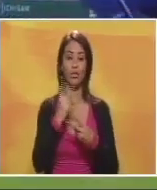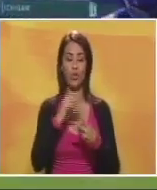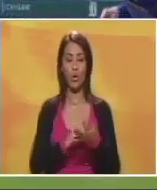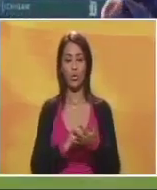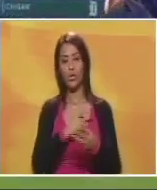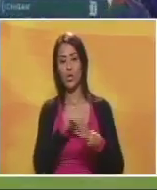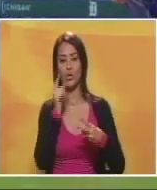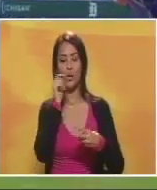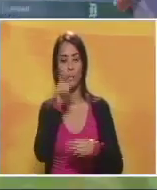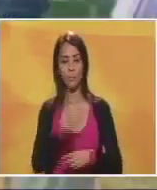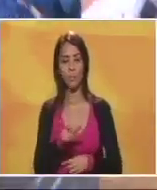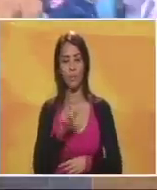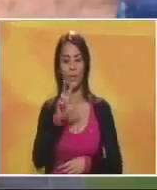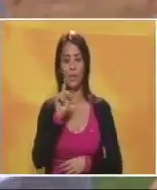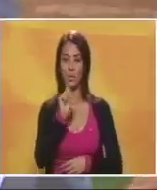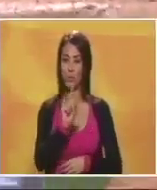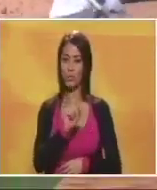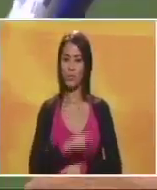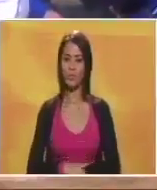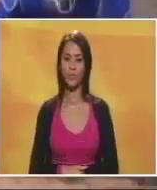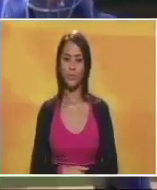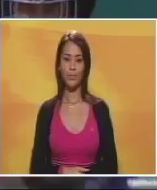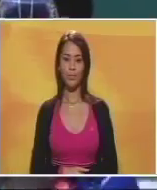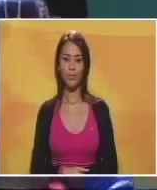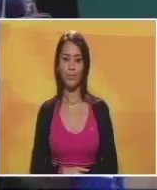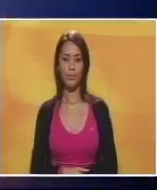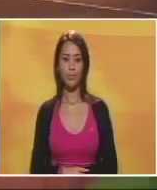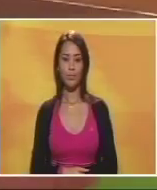y Cabrera de 3-1.